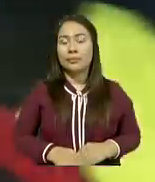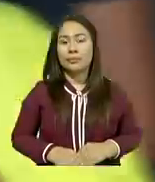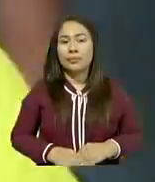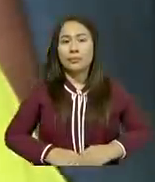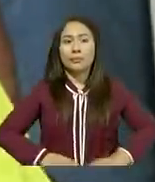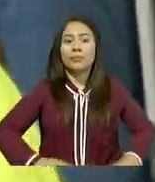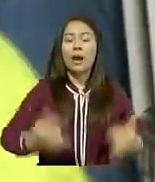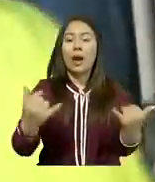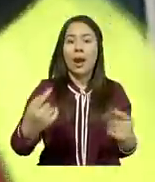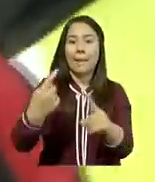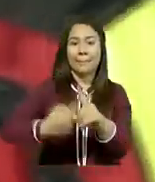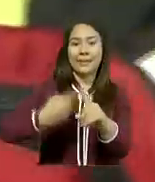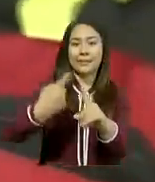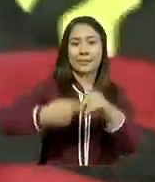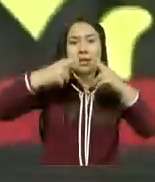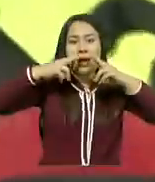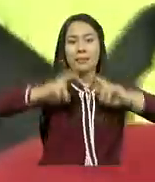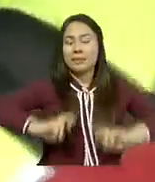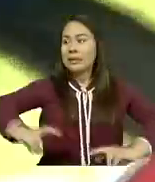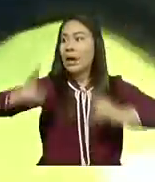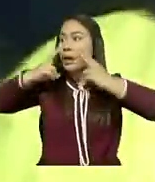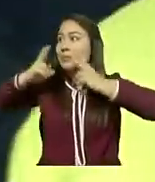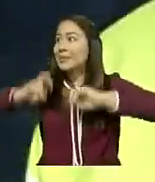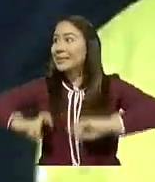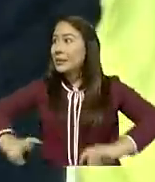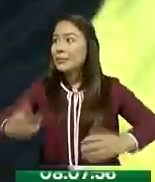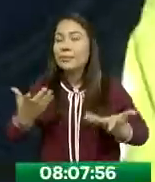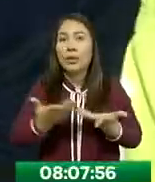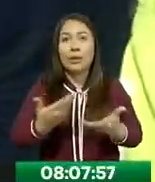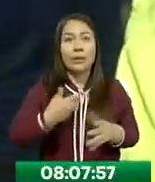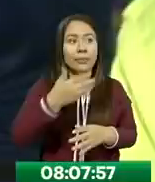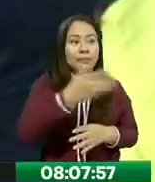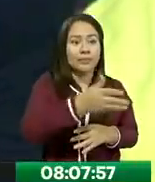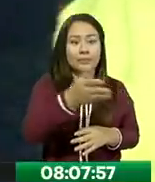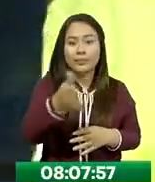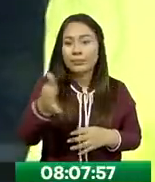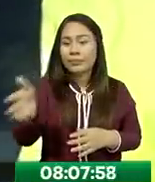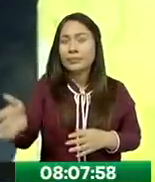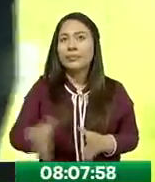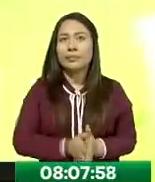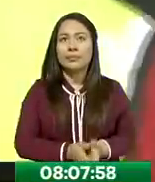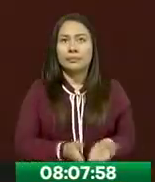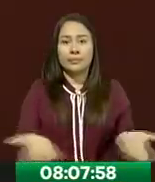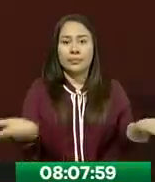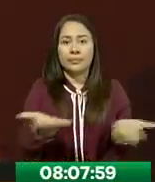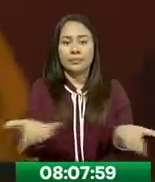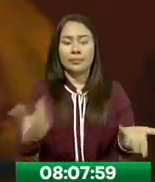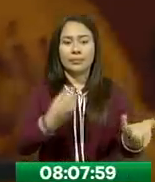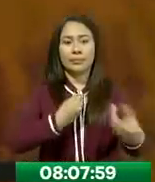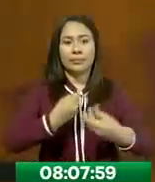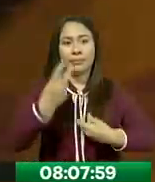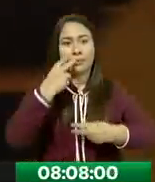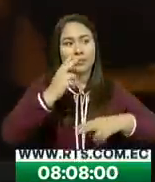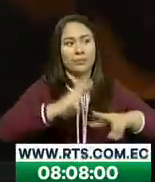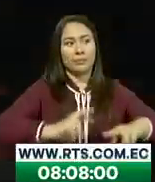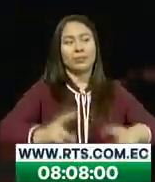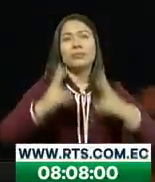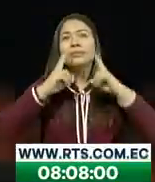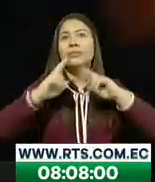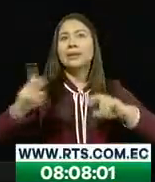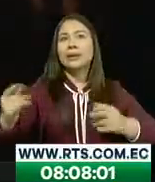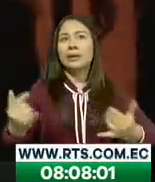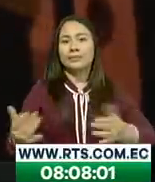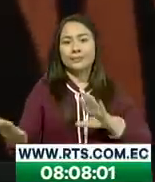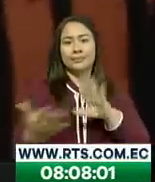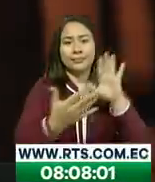Fueron varios meses de investigación los que llevaron al allanamiento de 11 inmuebles en la ciudad de Guayaquil. En su interior se detectó la presencia